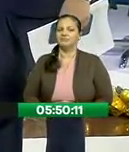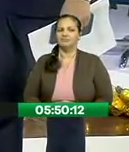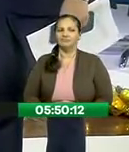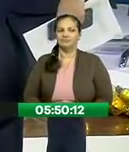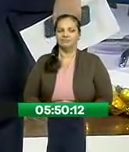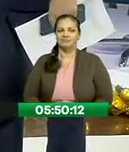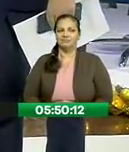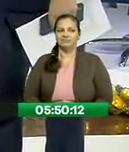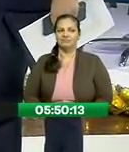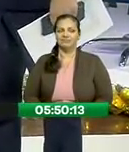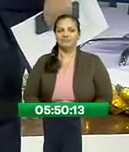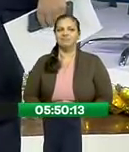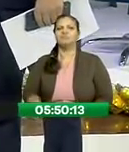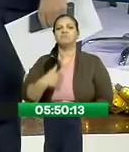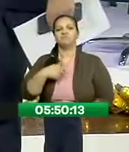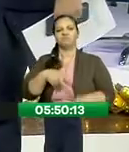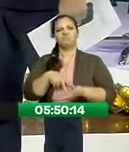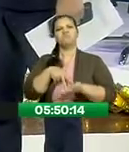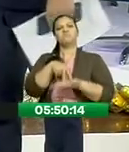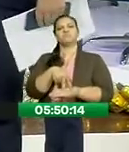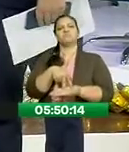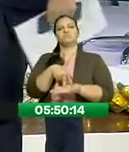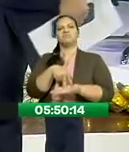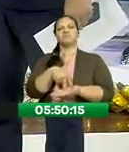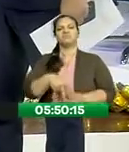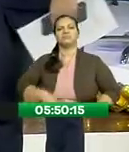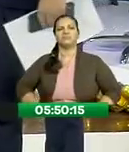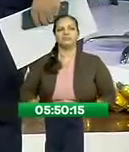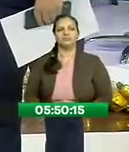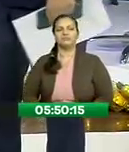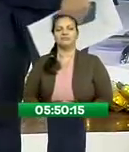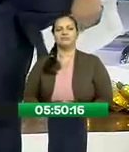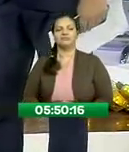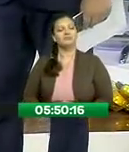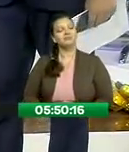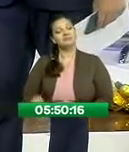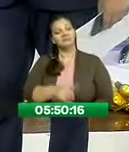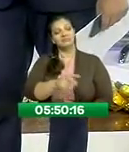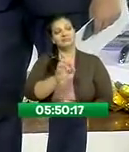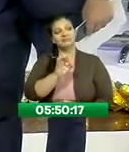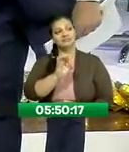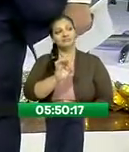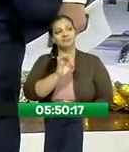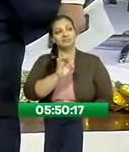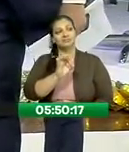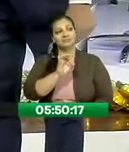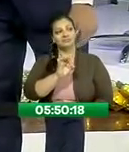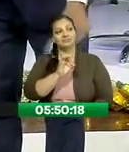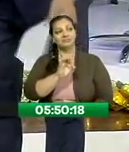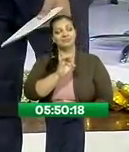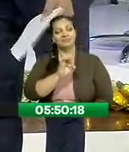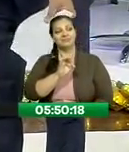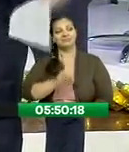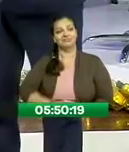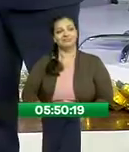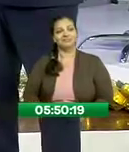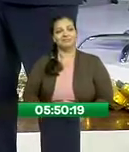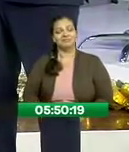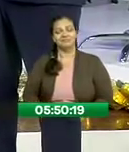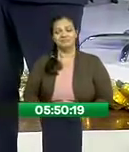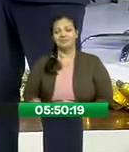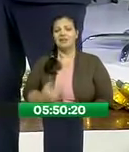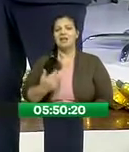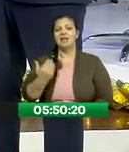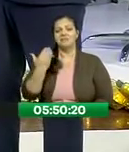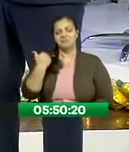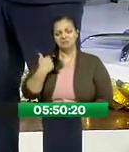Estoy parada, ¿no? Estoy parada. Eso tiene que poner en práctica. Tú eres un muy buen ejemplo para todos. Porque eso, desde la ceniza, desde abajo, hay que